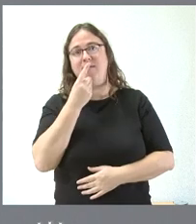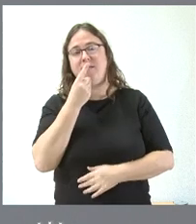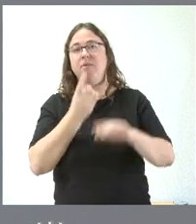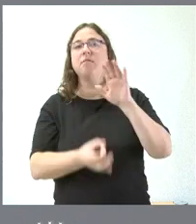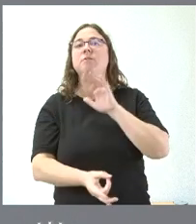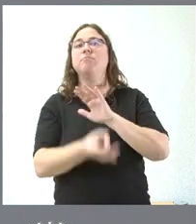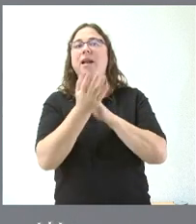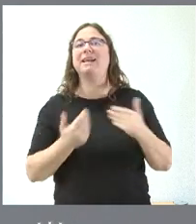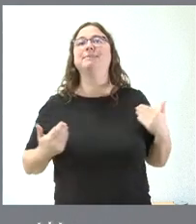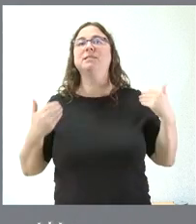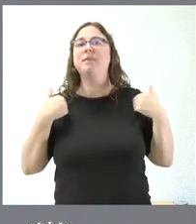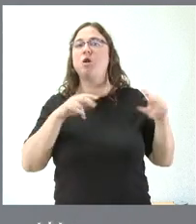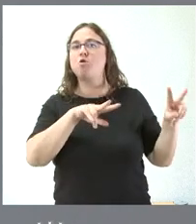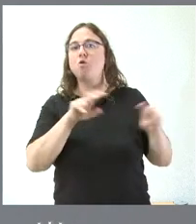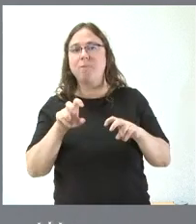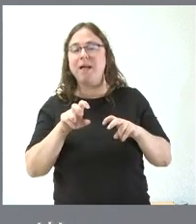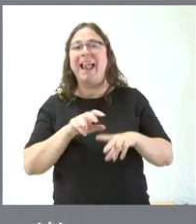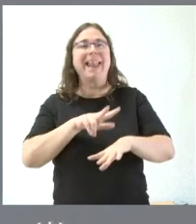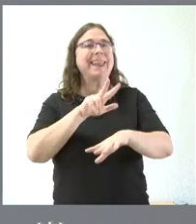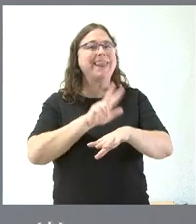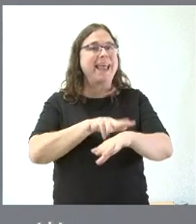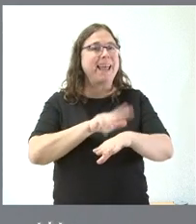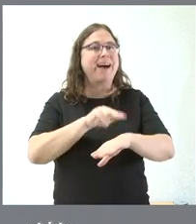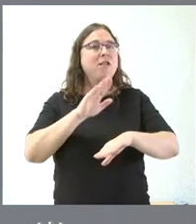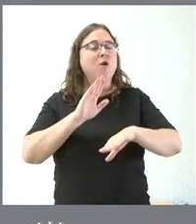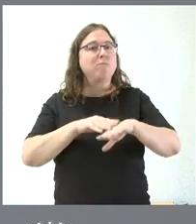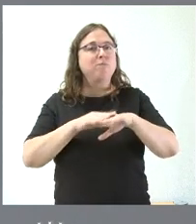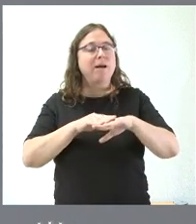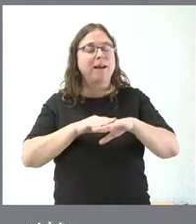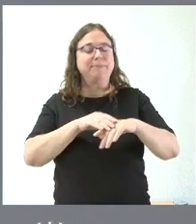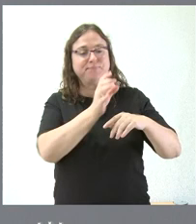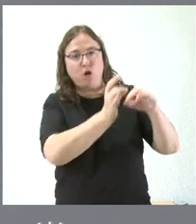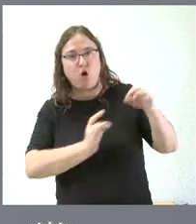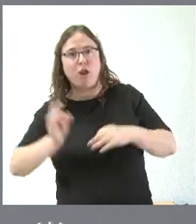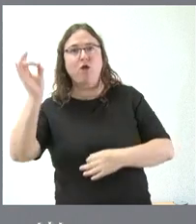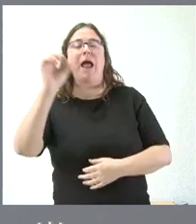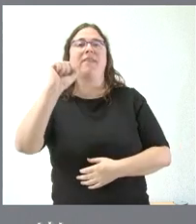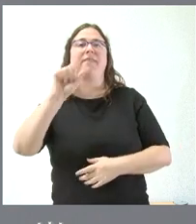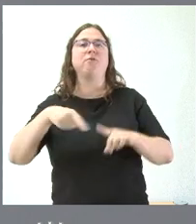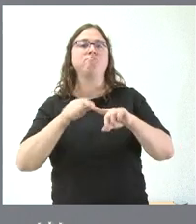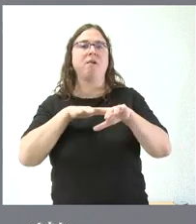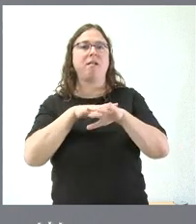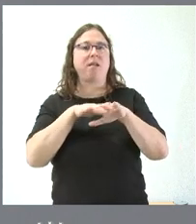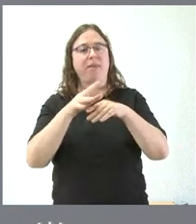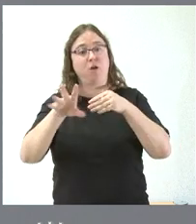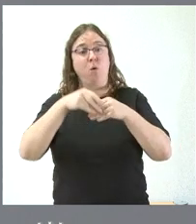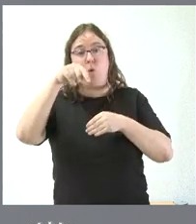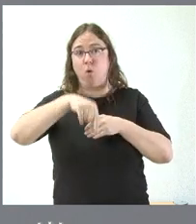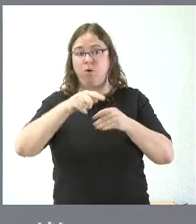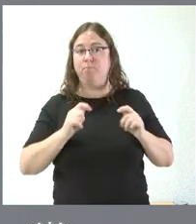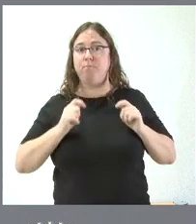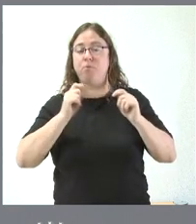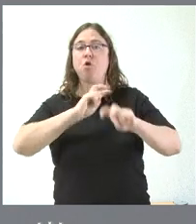una nueva responsabilidad la de delegado para el corredor Atlántico y redes complementarias se crea hoy mediante la